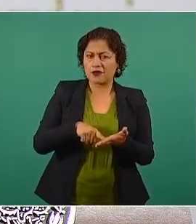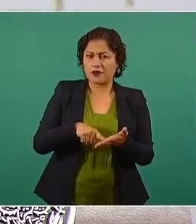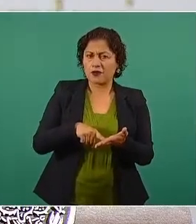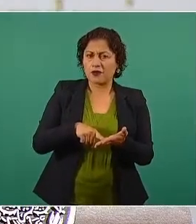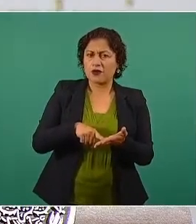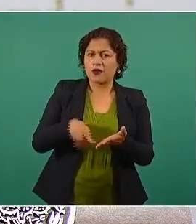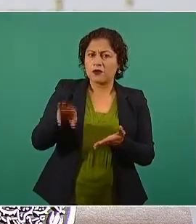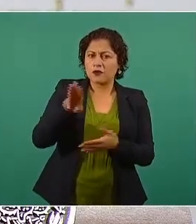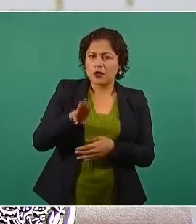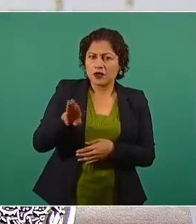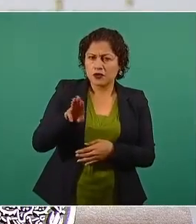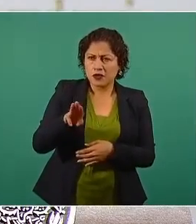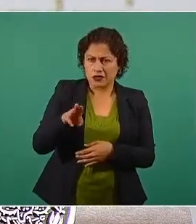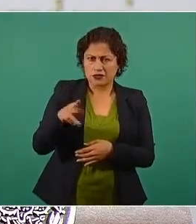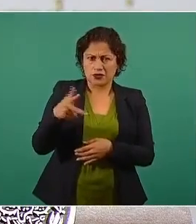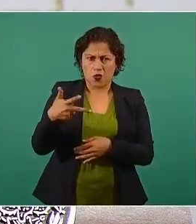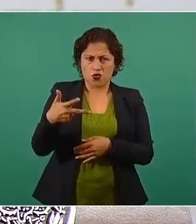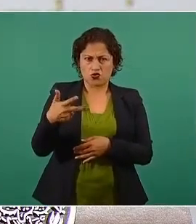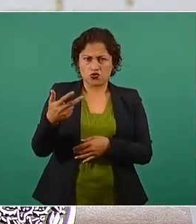el 8